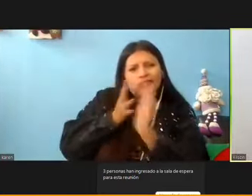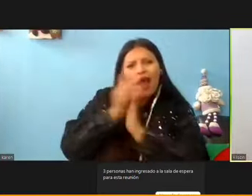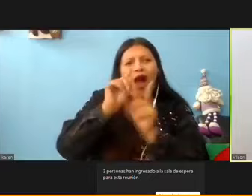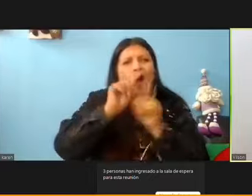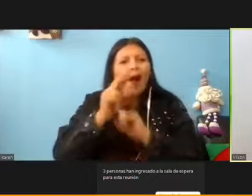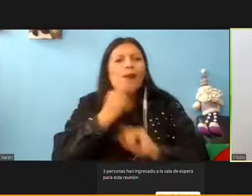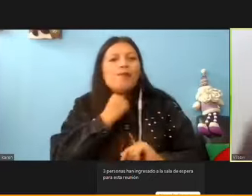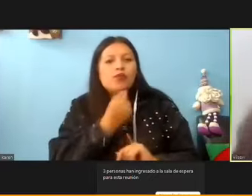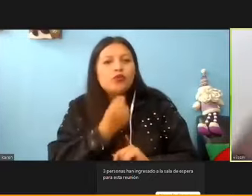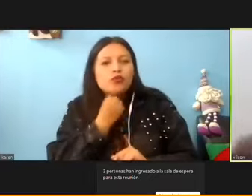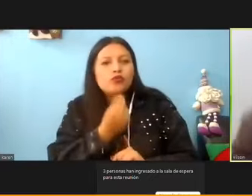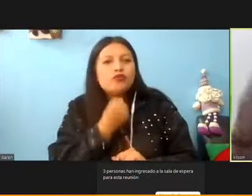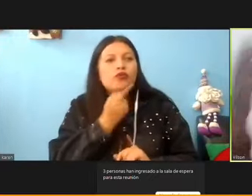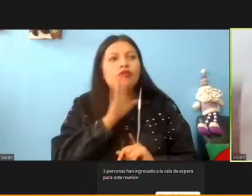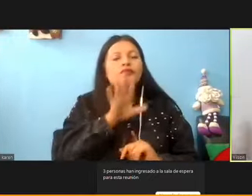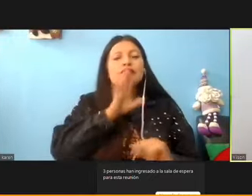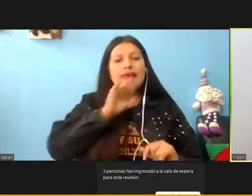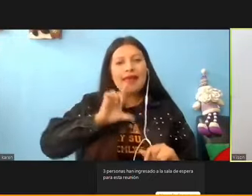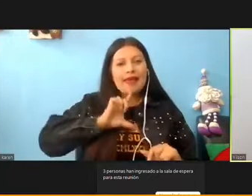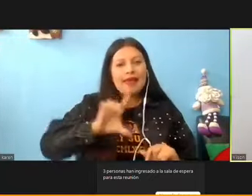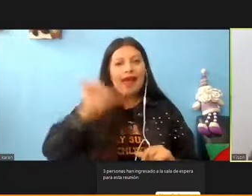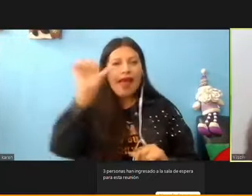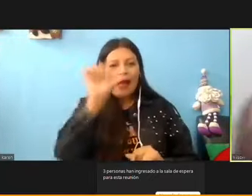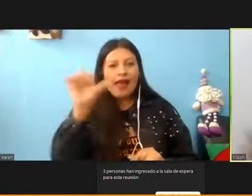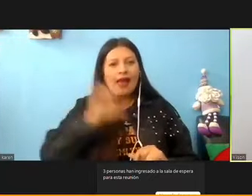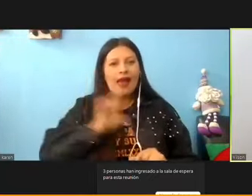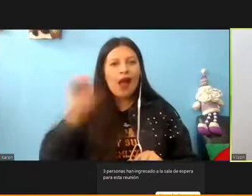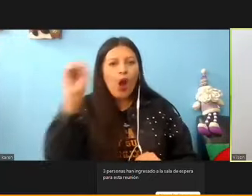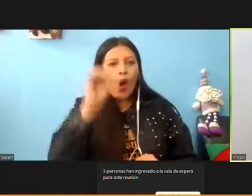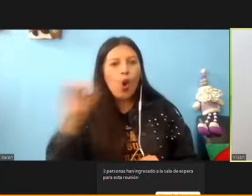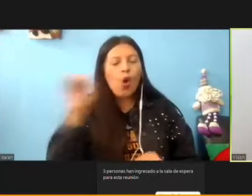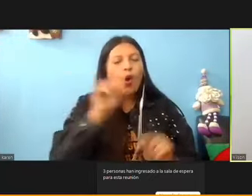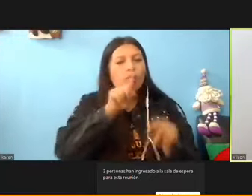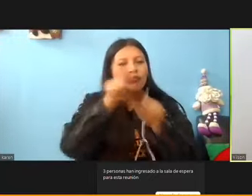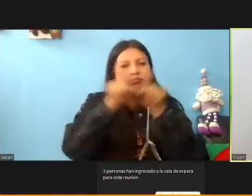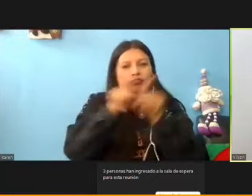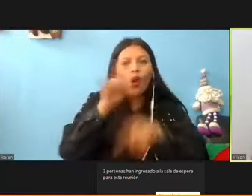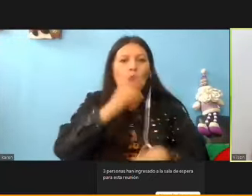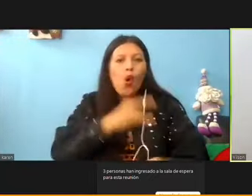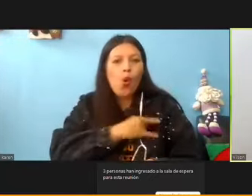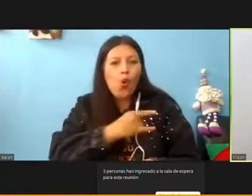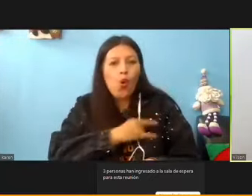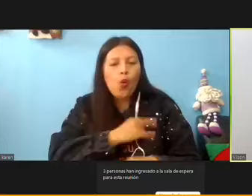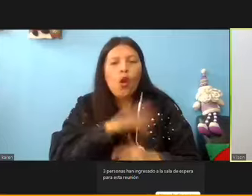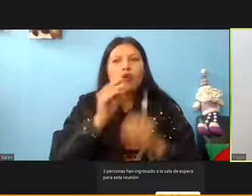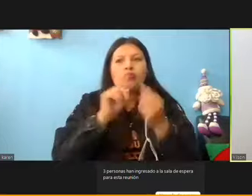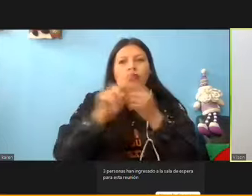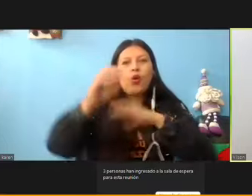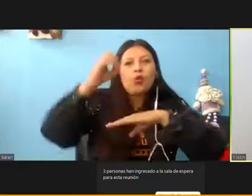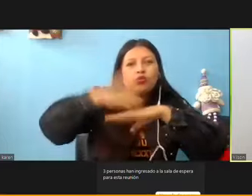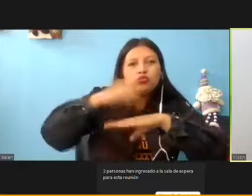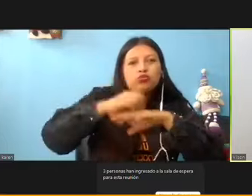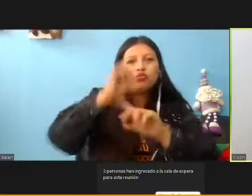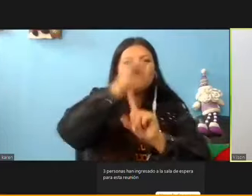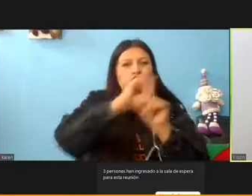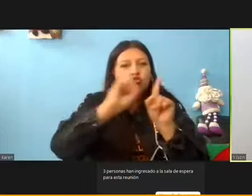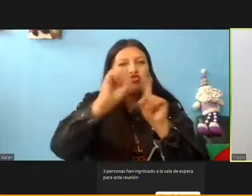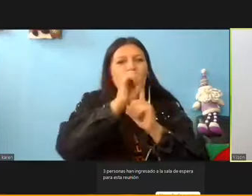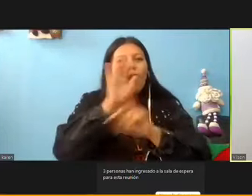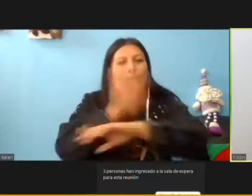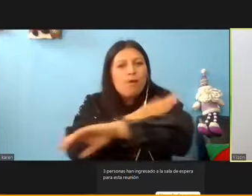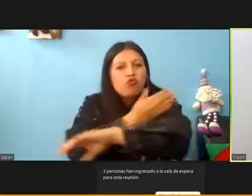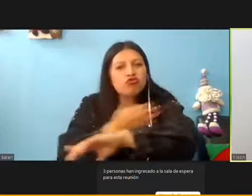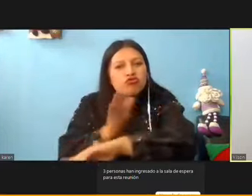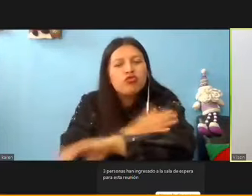voces, ¿cierto?, de líderes y de lideresas, de las universidades, de las organizaciones sociales, musicales, etcétera,